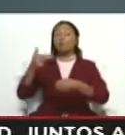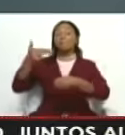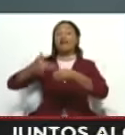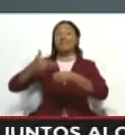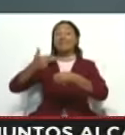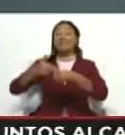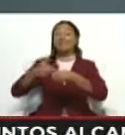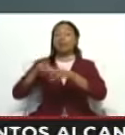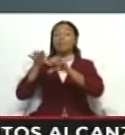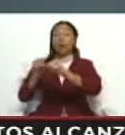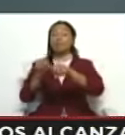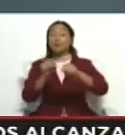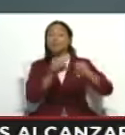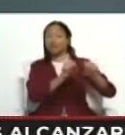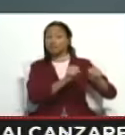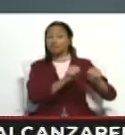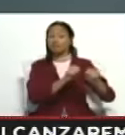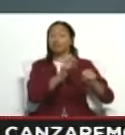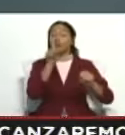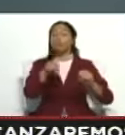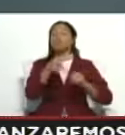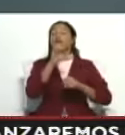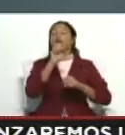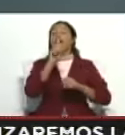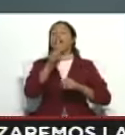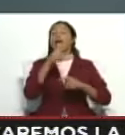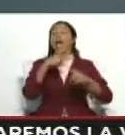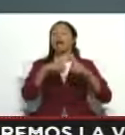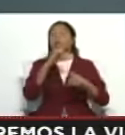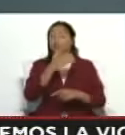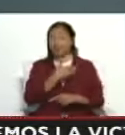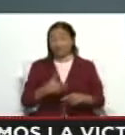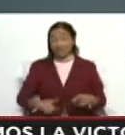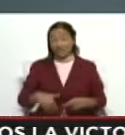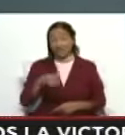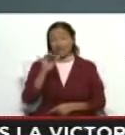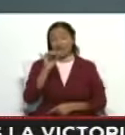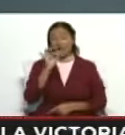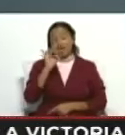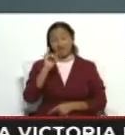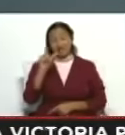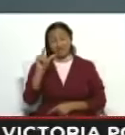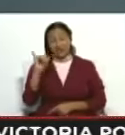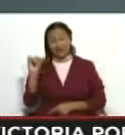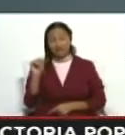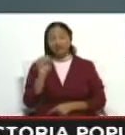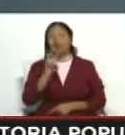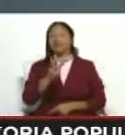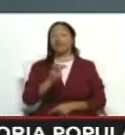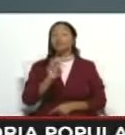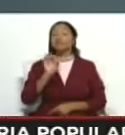petróleo, y a presidentes de filiales, dentro de esos casi 35